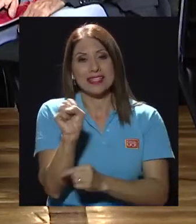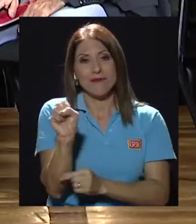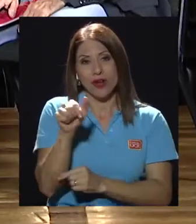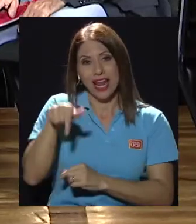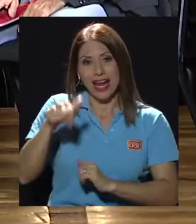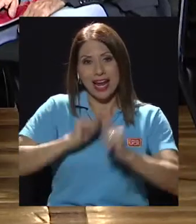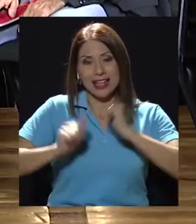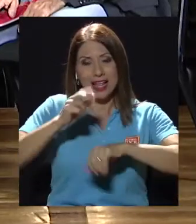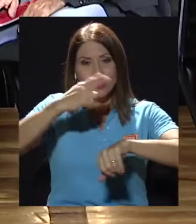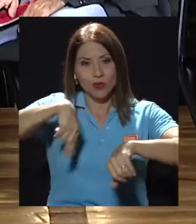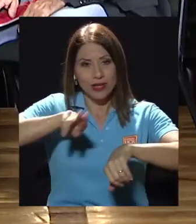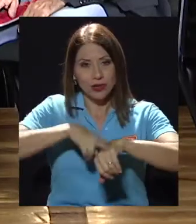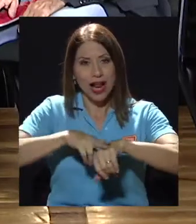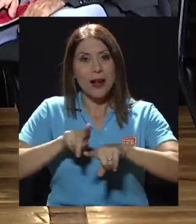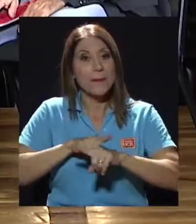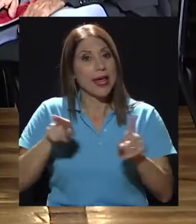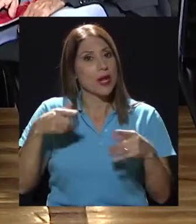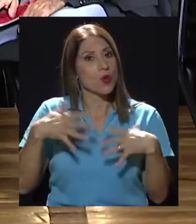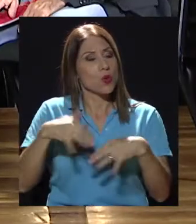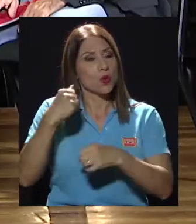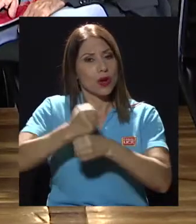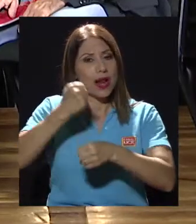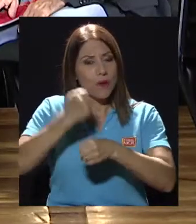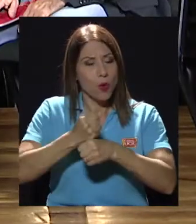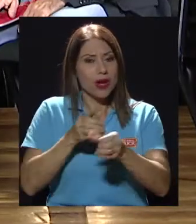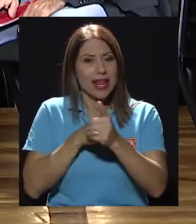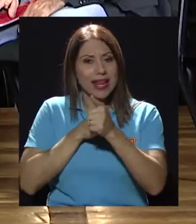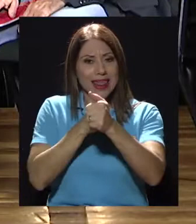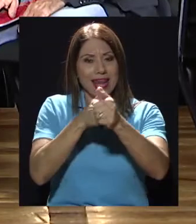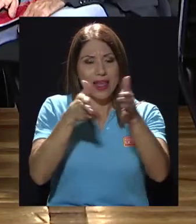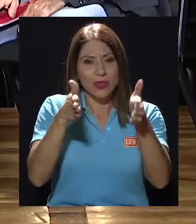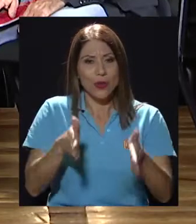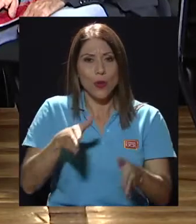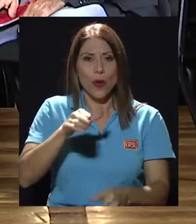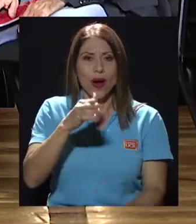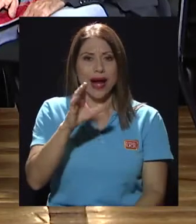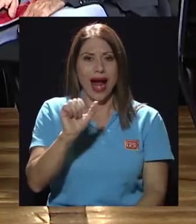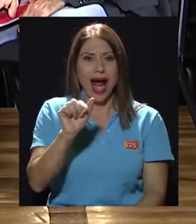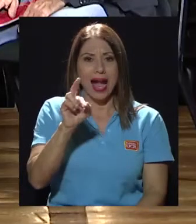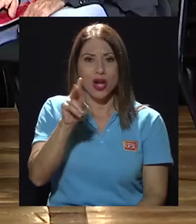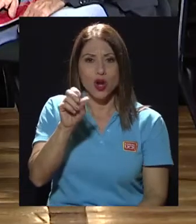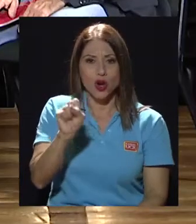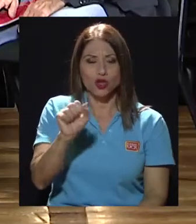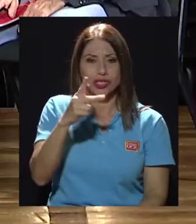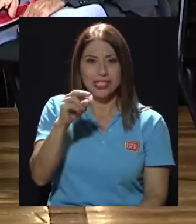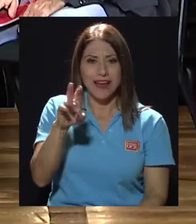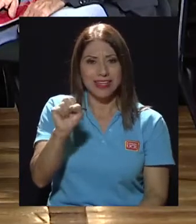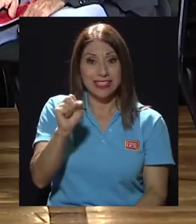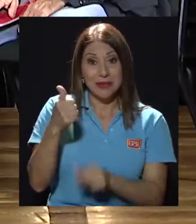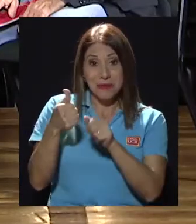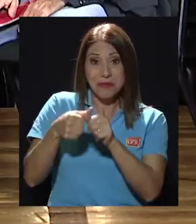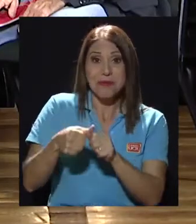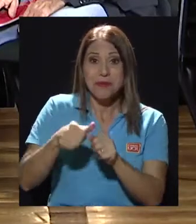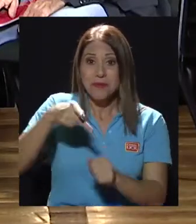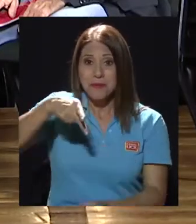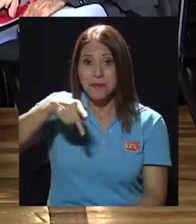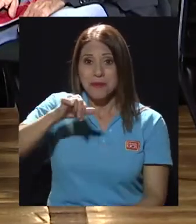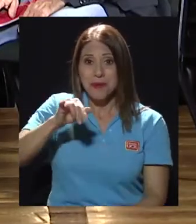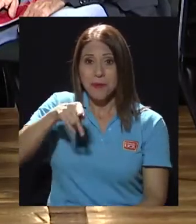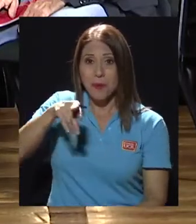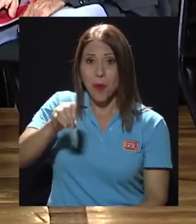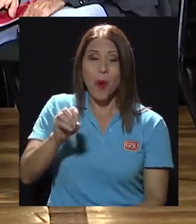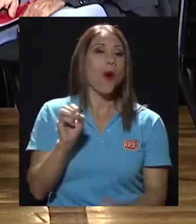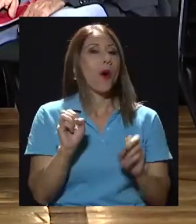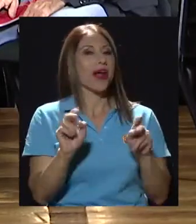que es una labor que ha venido también liderando don Carlos Chávez y que ahora le podríamos llamar don Pipo. Ok, sí, me gusta.